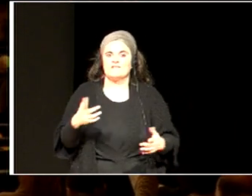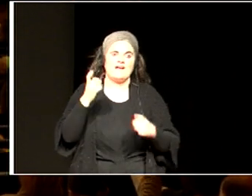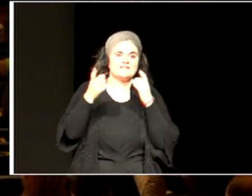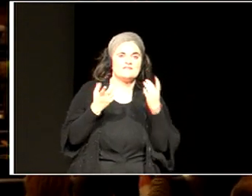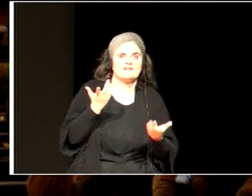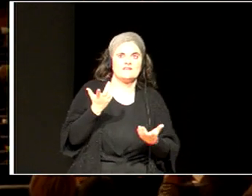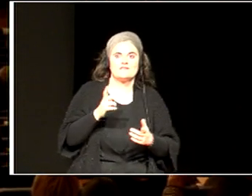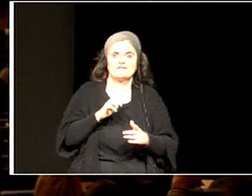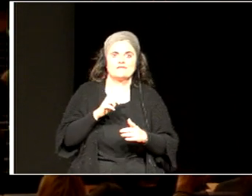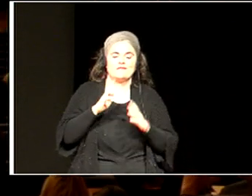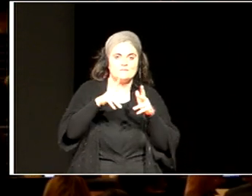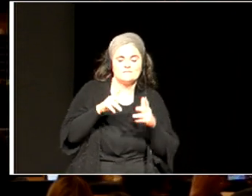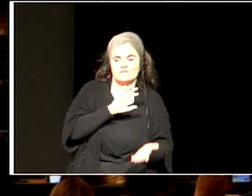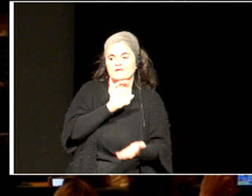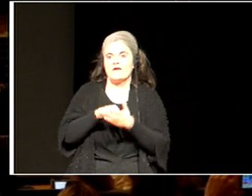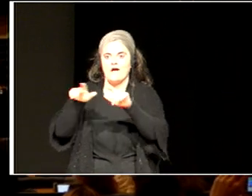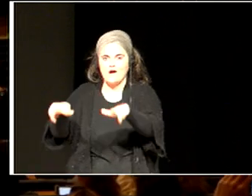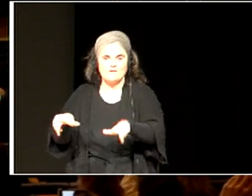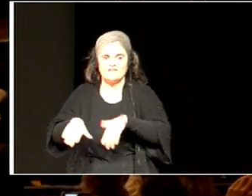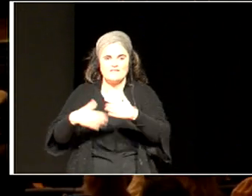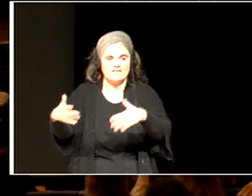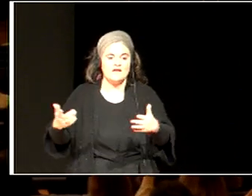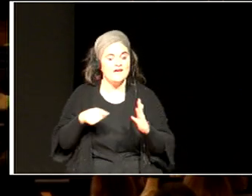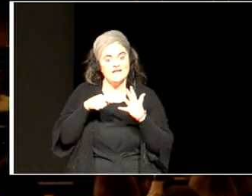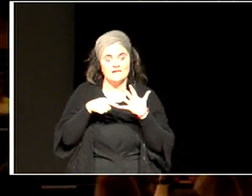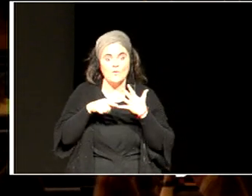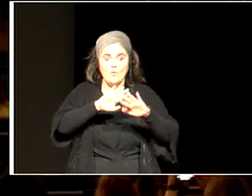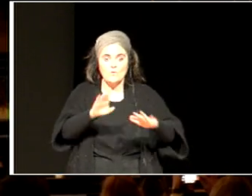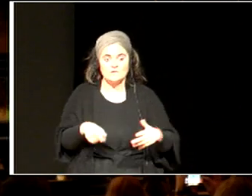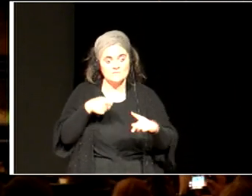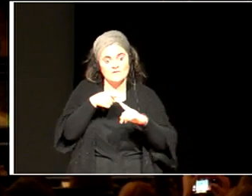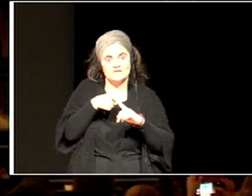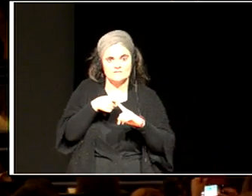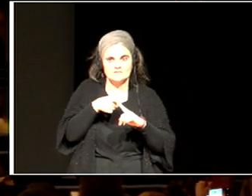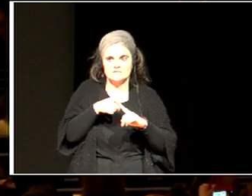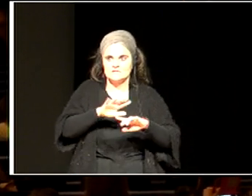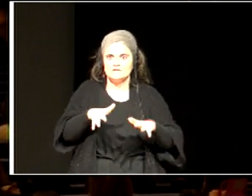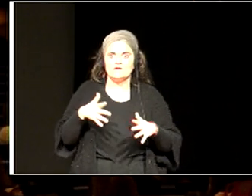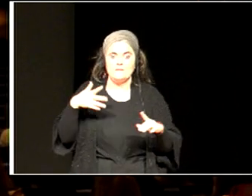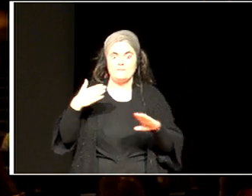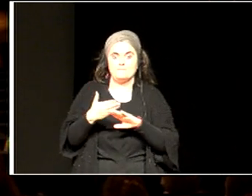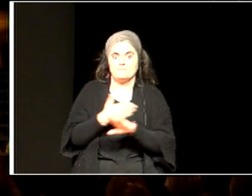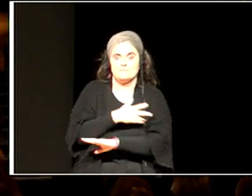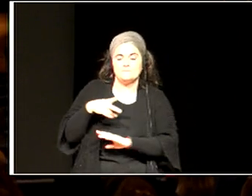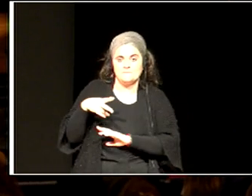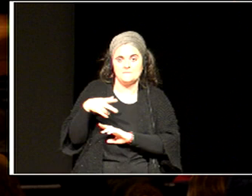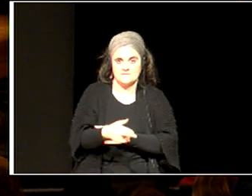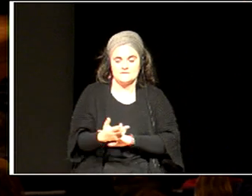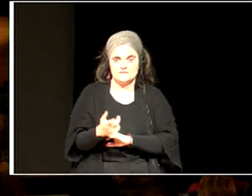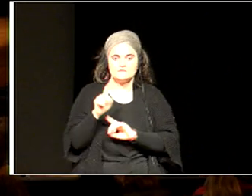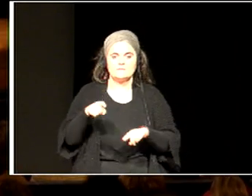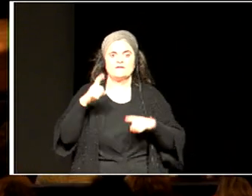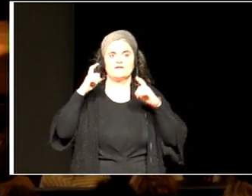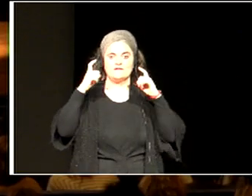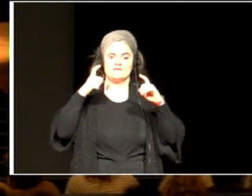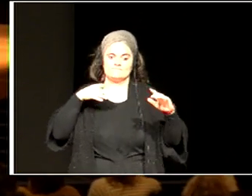en los equipos directivos o donde sea el último objetivo es prevenir y actuar frente a la violencia contra las